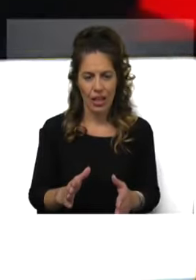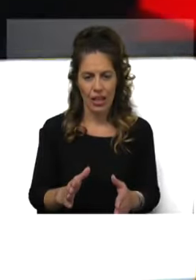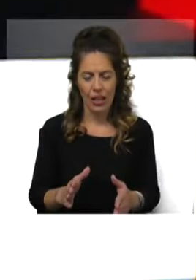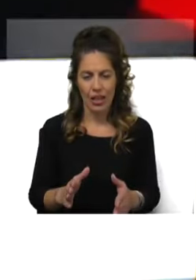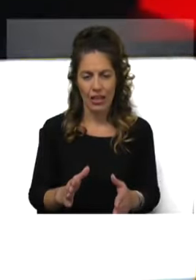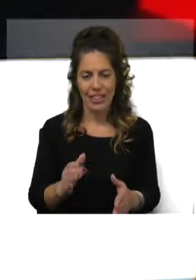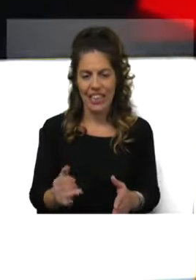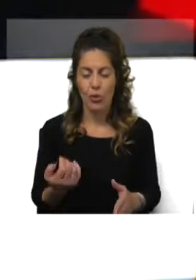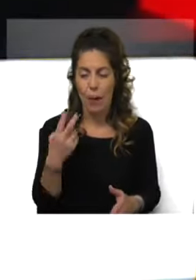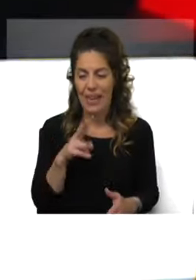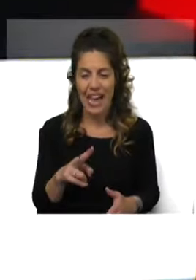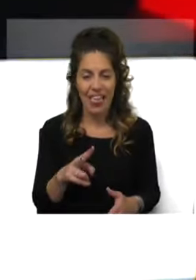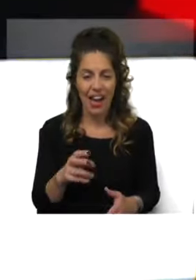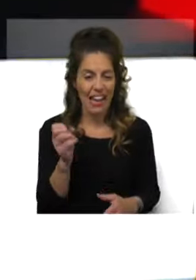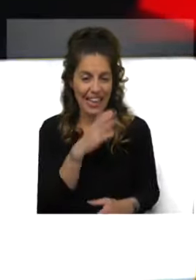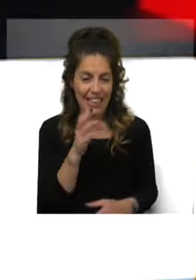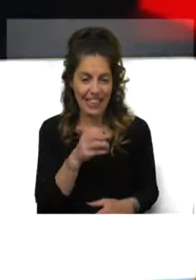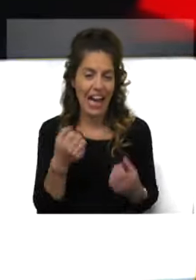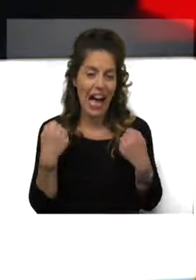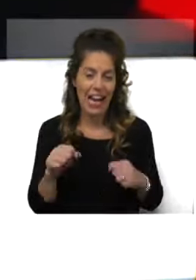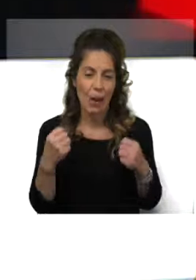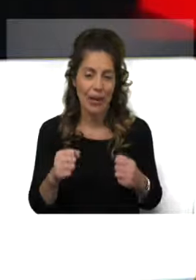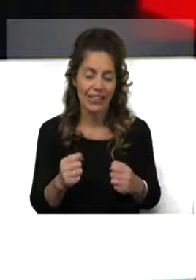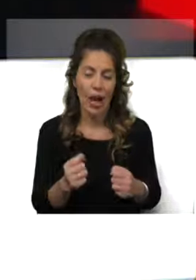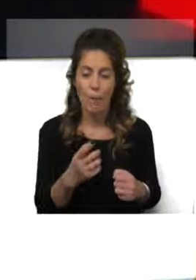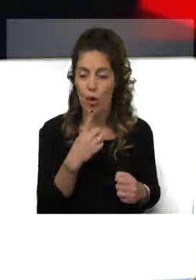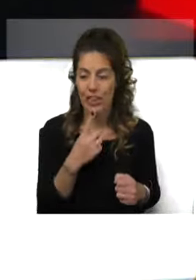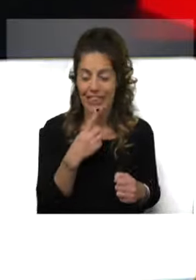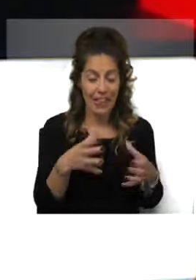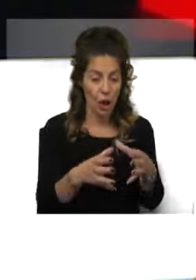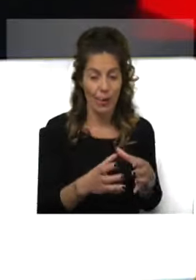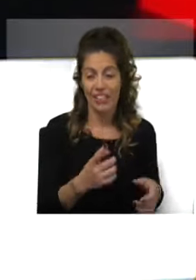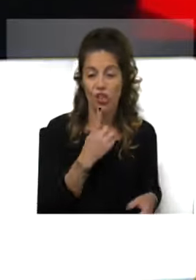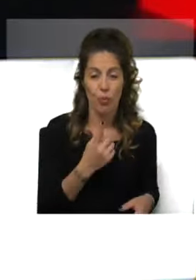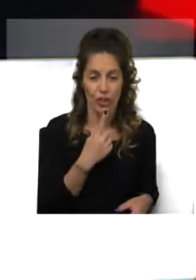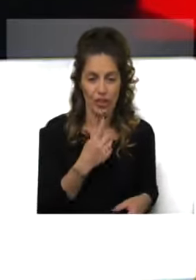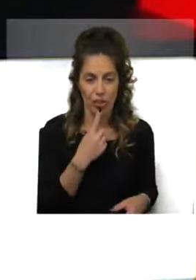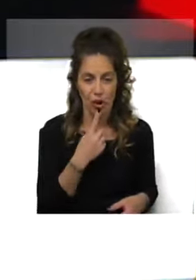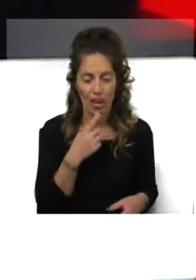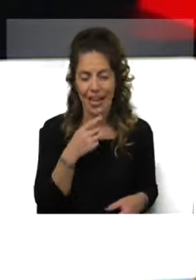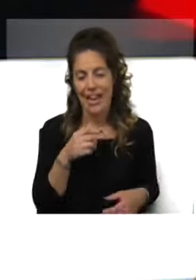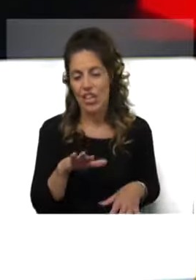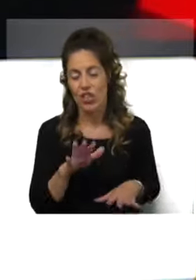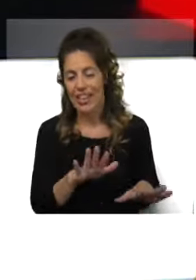crítica a las prácticas políticas de los partidos políticos no Entonces era esa cosa de que los políticos este esa mirada